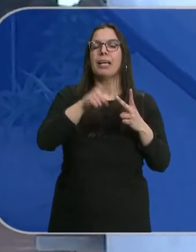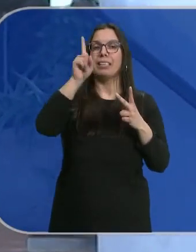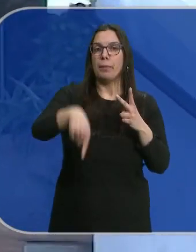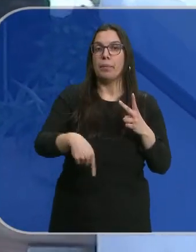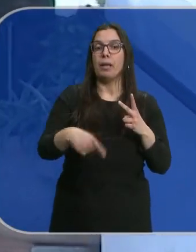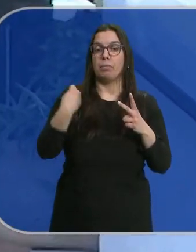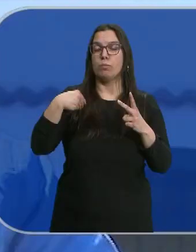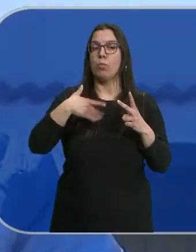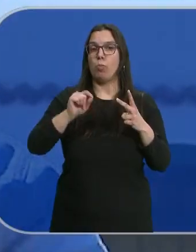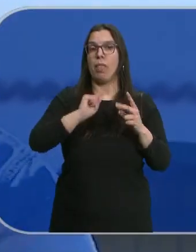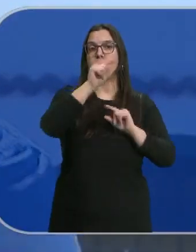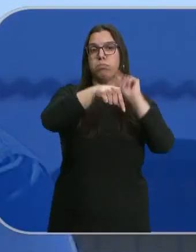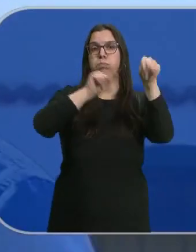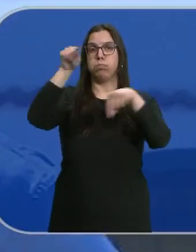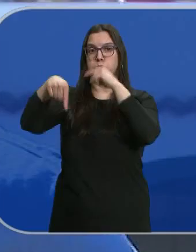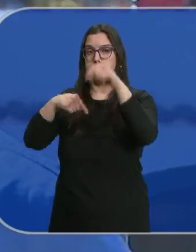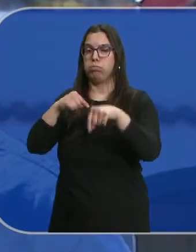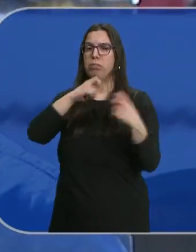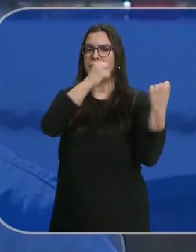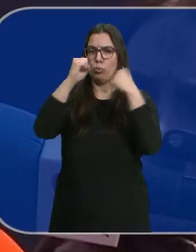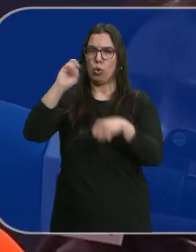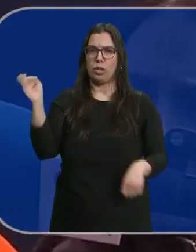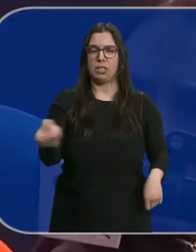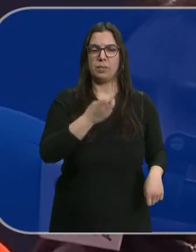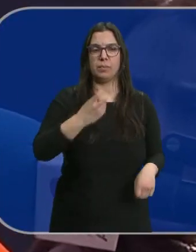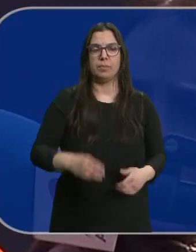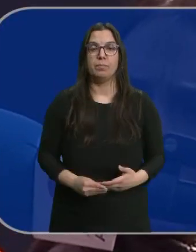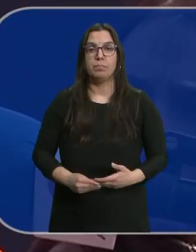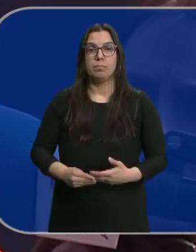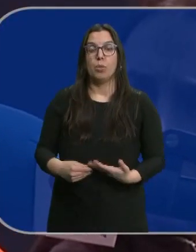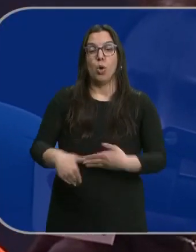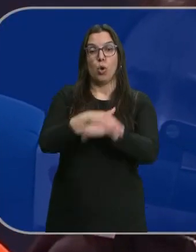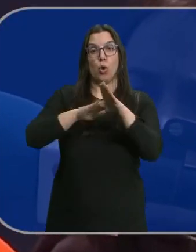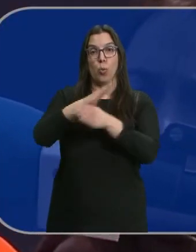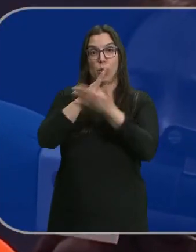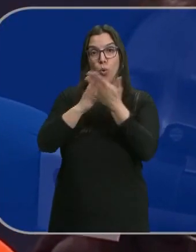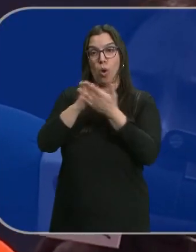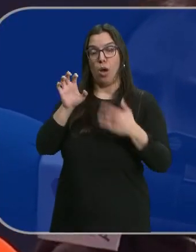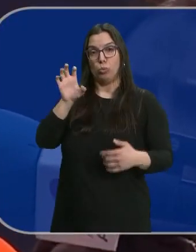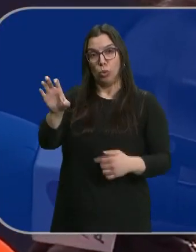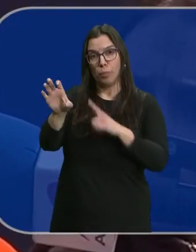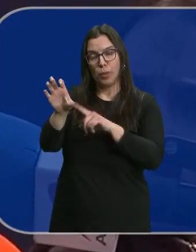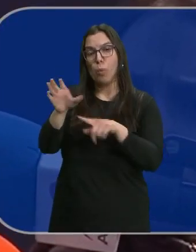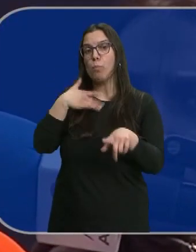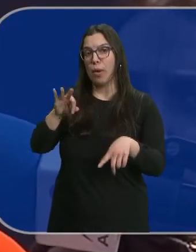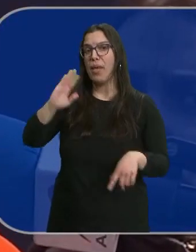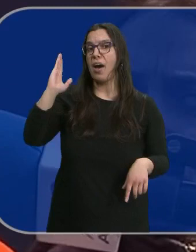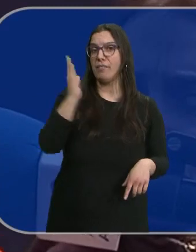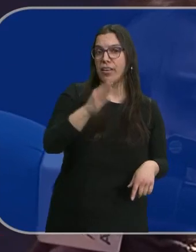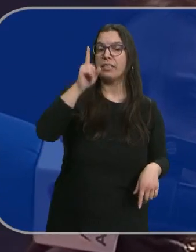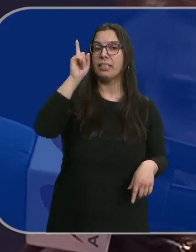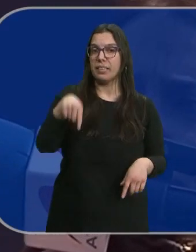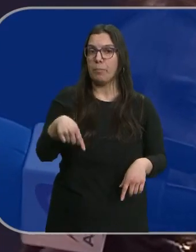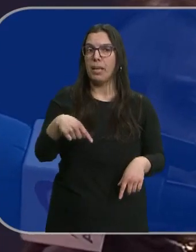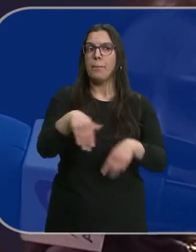trama salpique a otras instituciones. A un gobierno autonómico que afecta probablemente a uno o